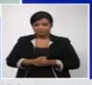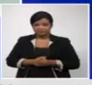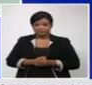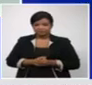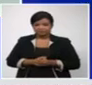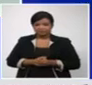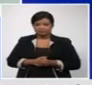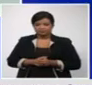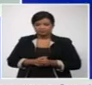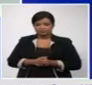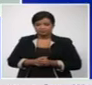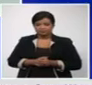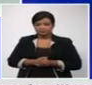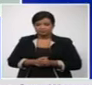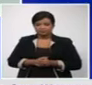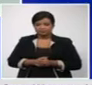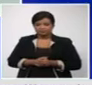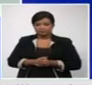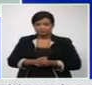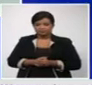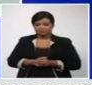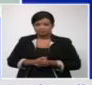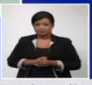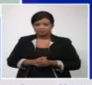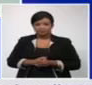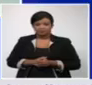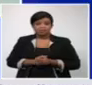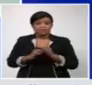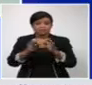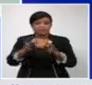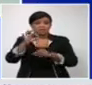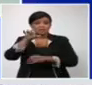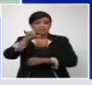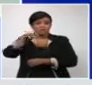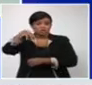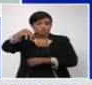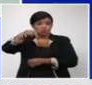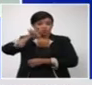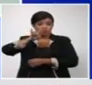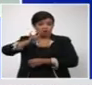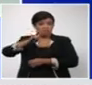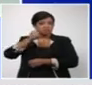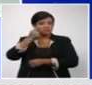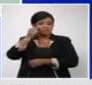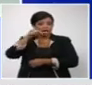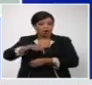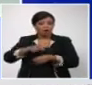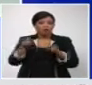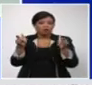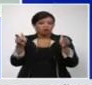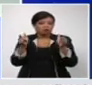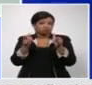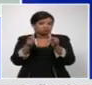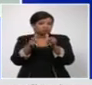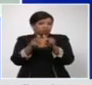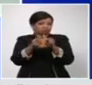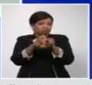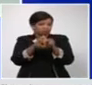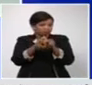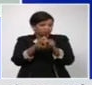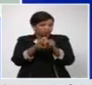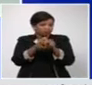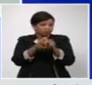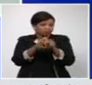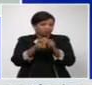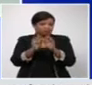un golondrino no hace verano, ¿no? Pero de todas formas es una cifra inferior. Yo digo eso, hago ese símil,